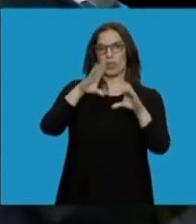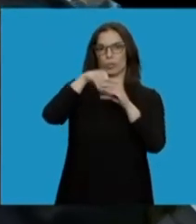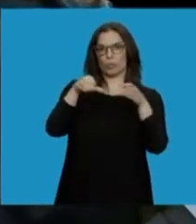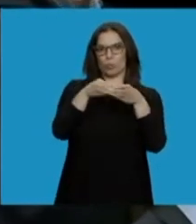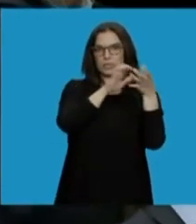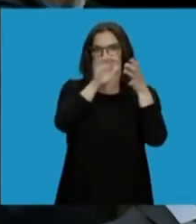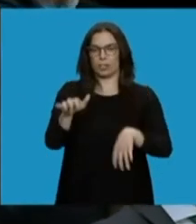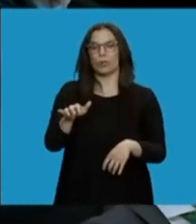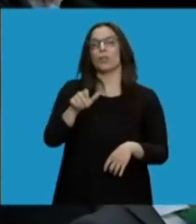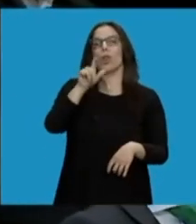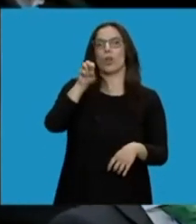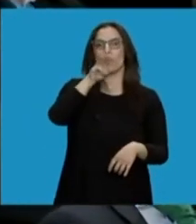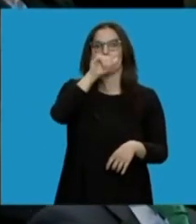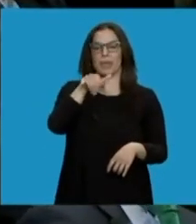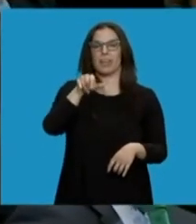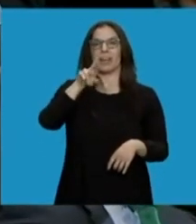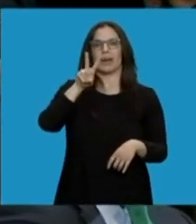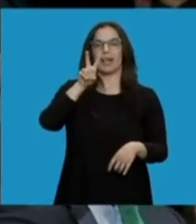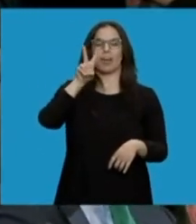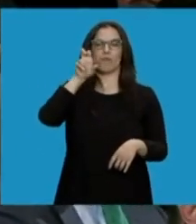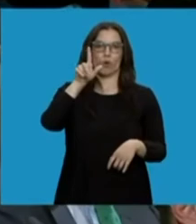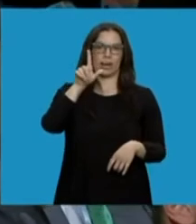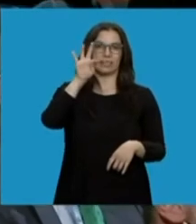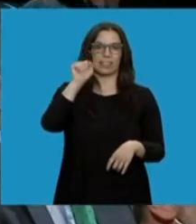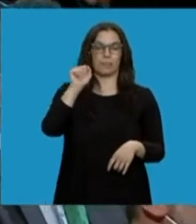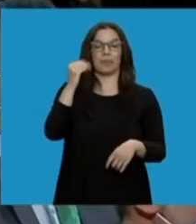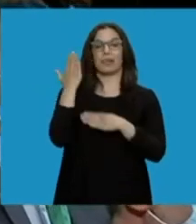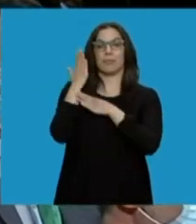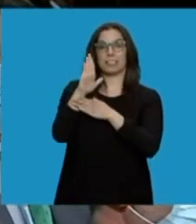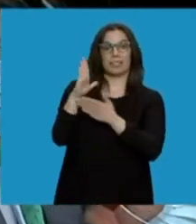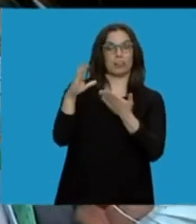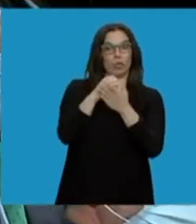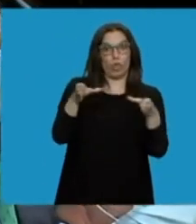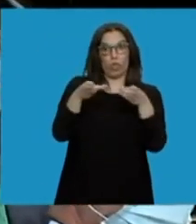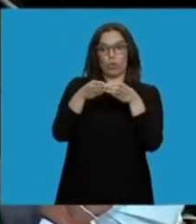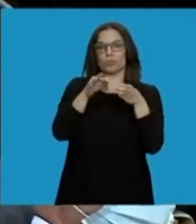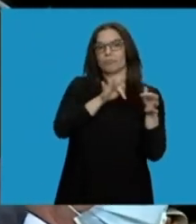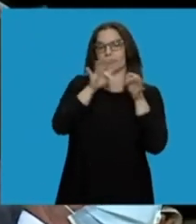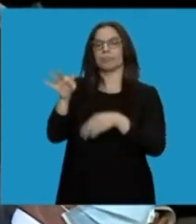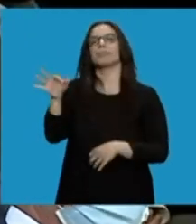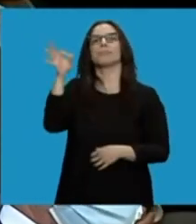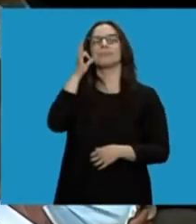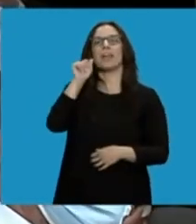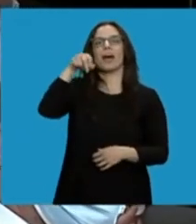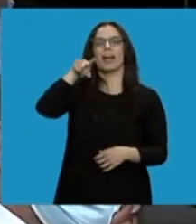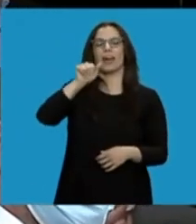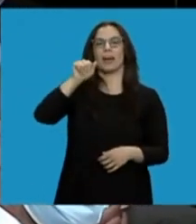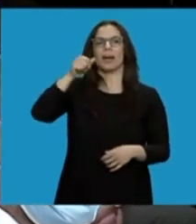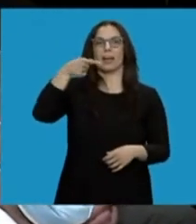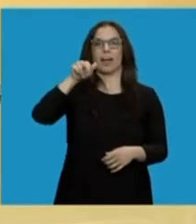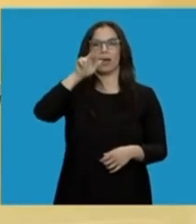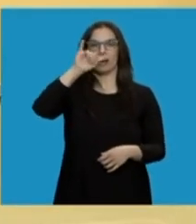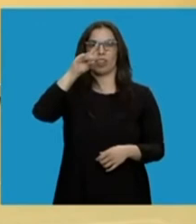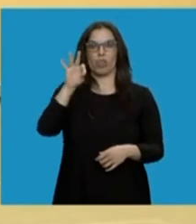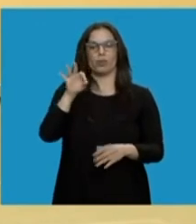León, Julio López Revuelta. En representación de todos ellos tiene la palabra Ana Garrido, que va a exponer los méritos del